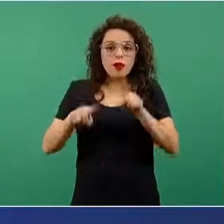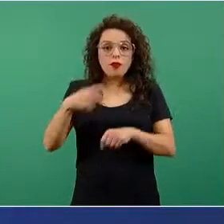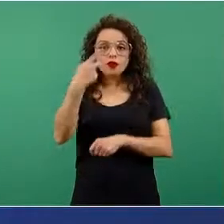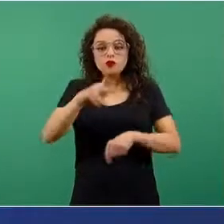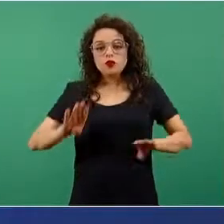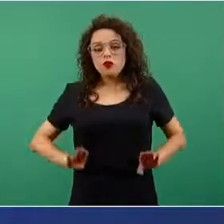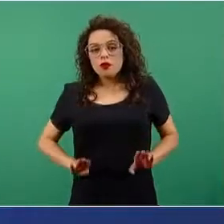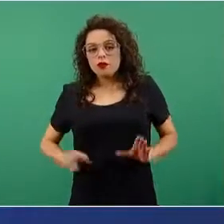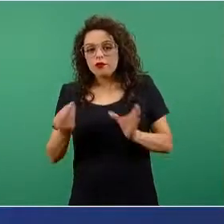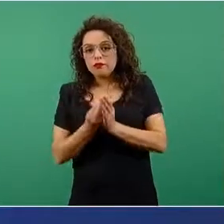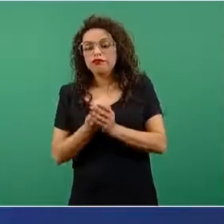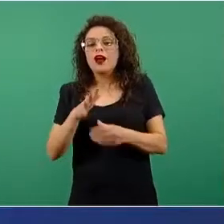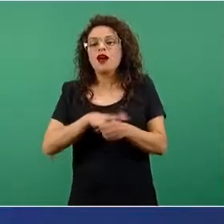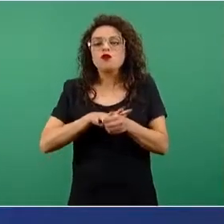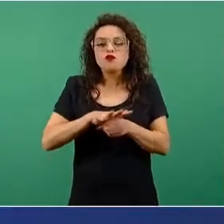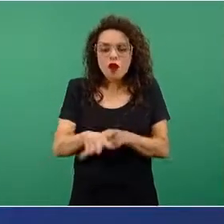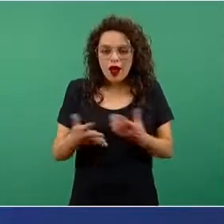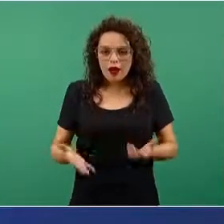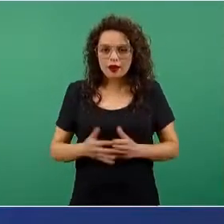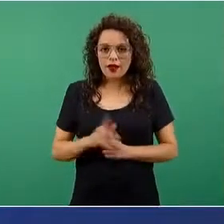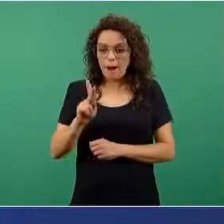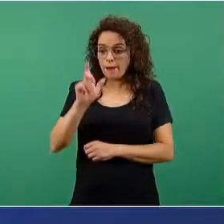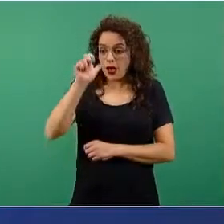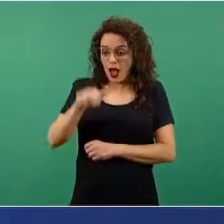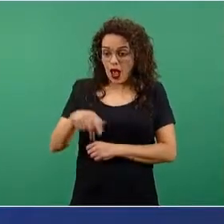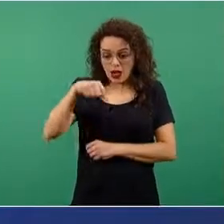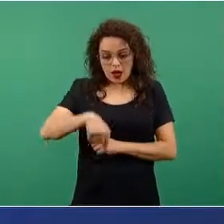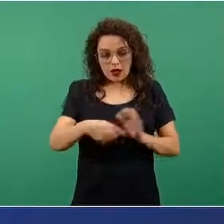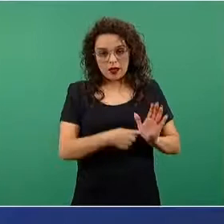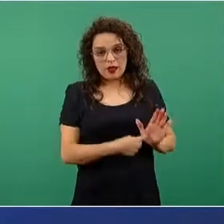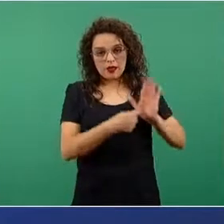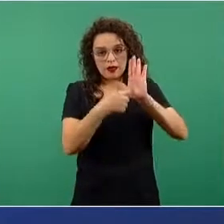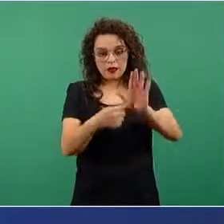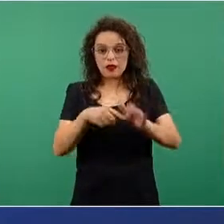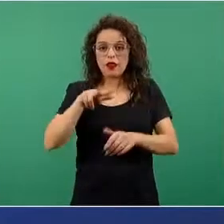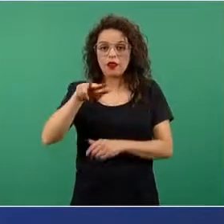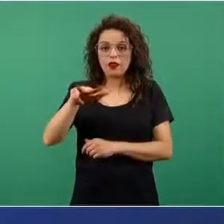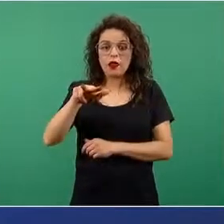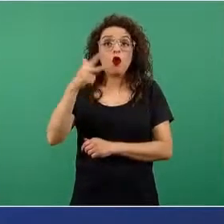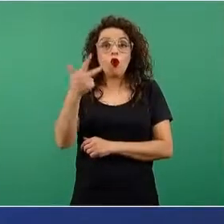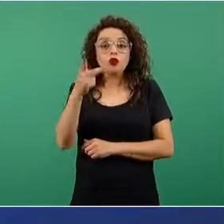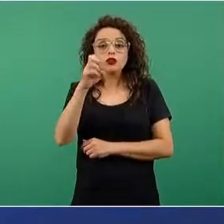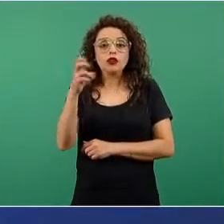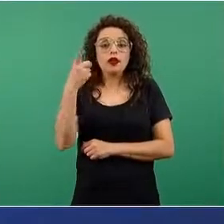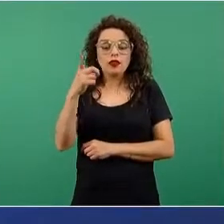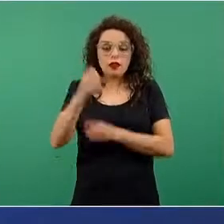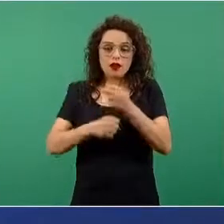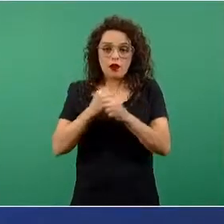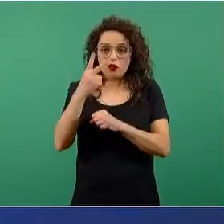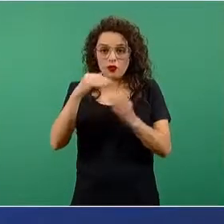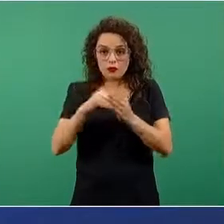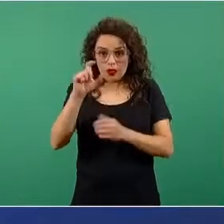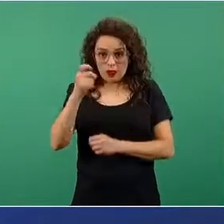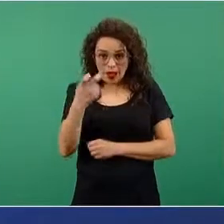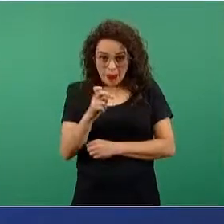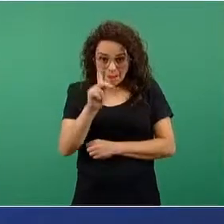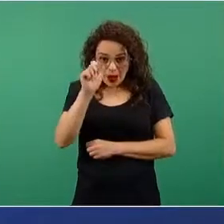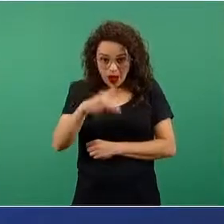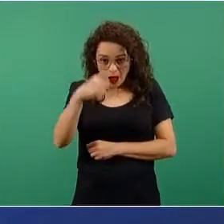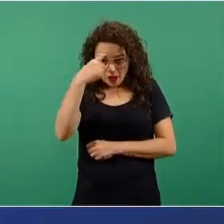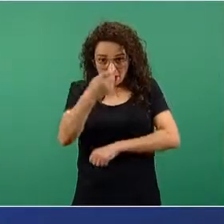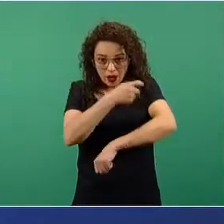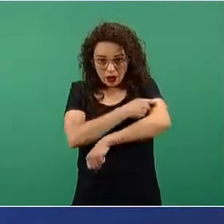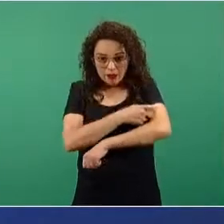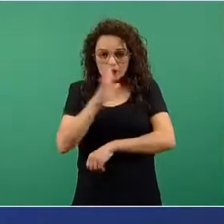características. El plan de vacunación que presentamos el 8 de diciembre de 2020 es un plan que ha sido